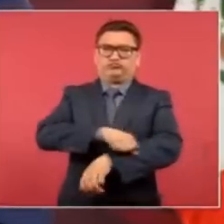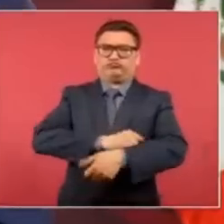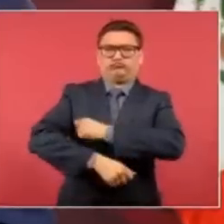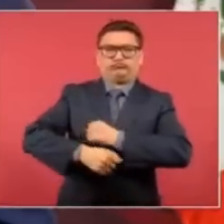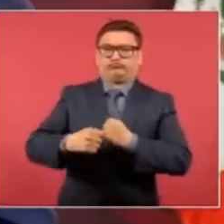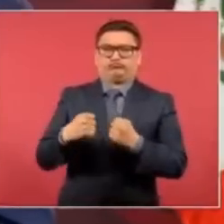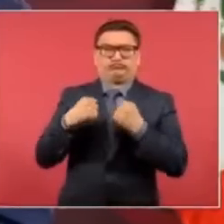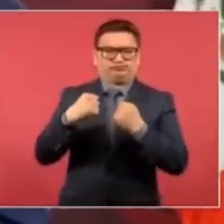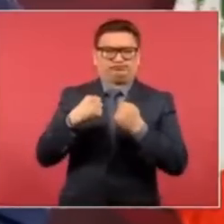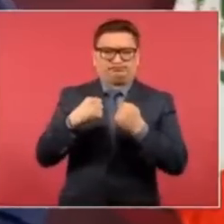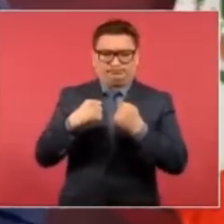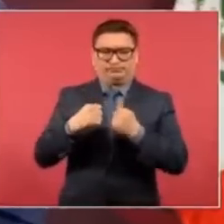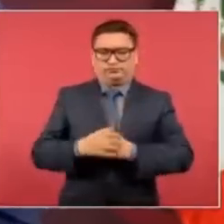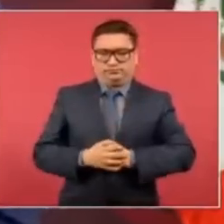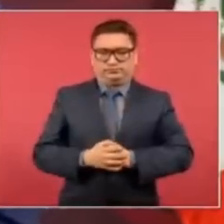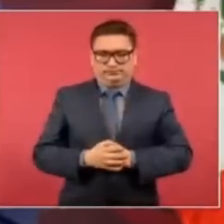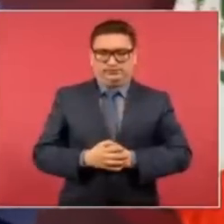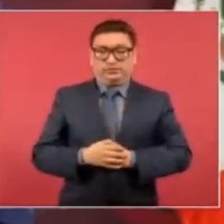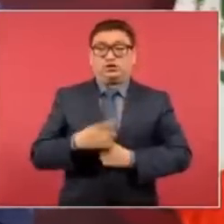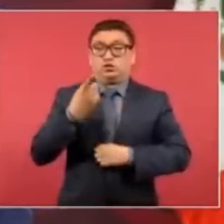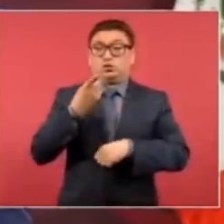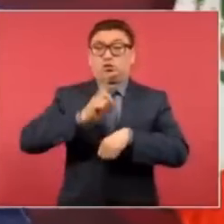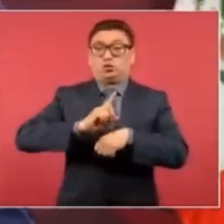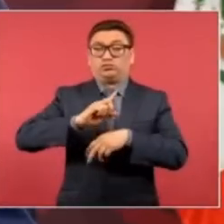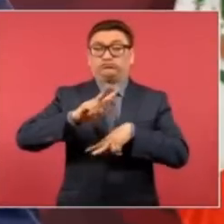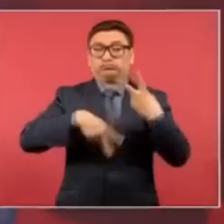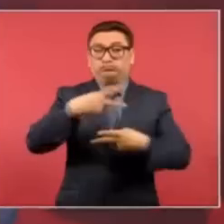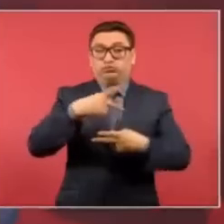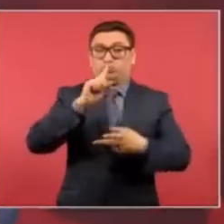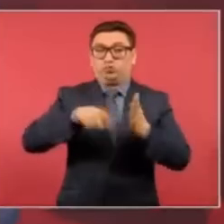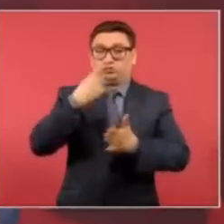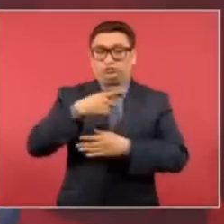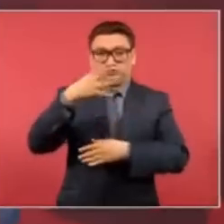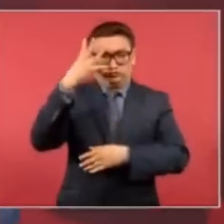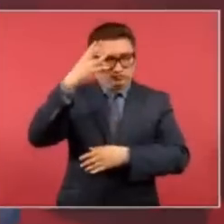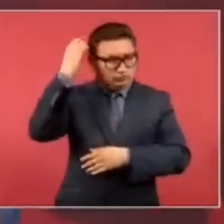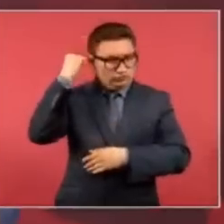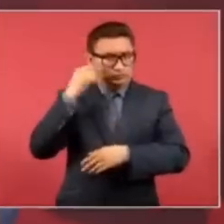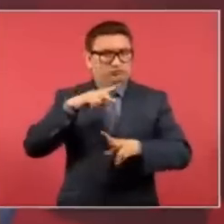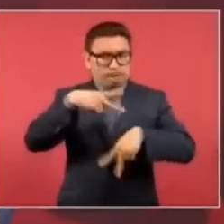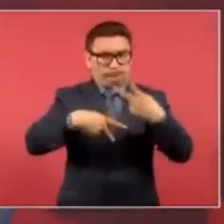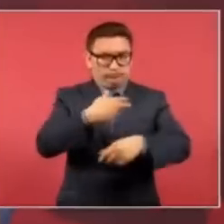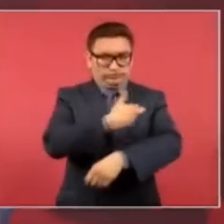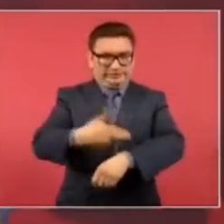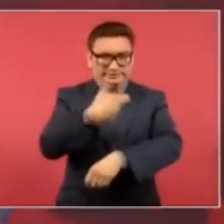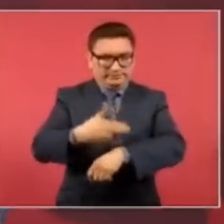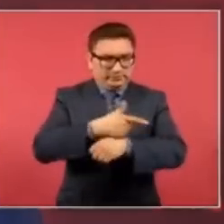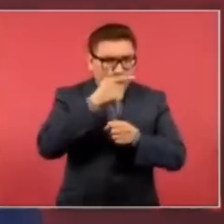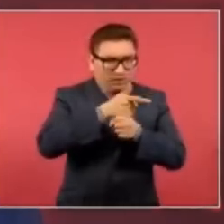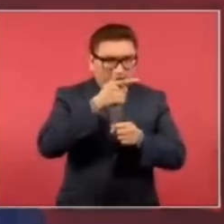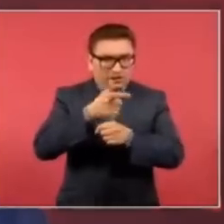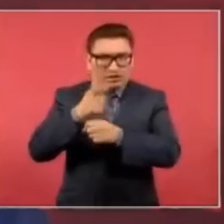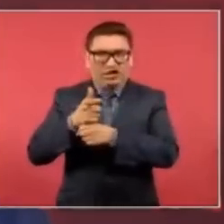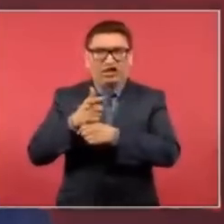Y fue, creo que una vez a Cuernavaca a hacer gestión y se dio cuenta que por esa